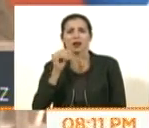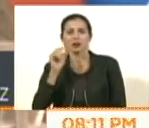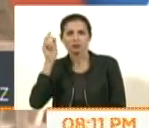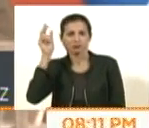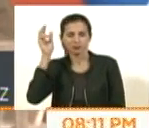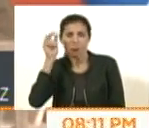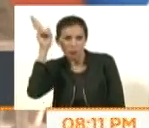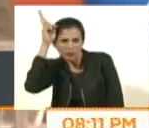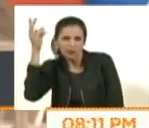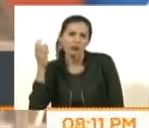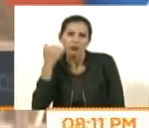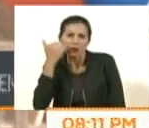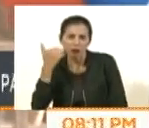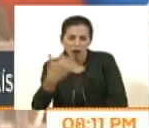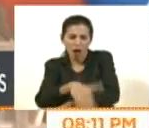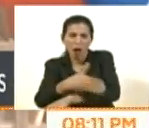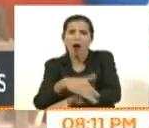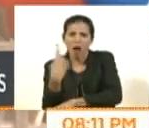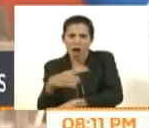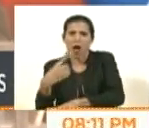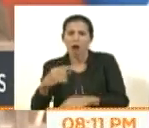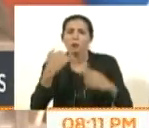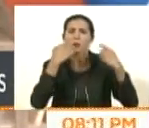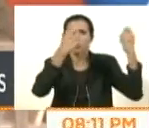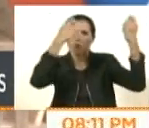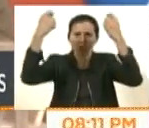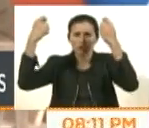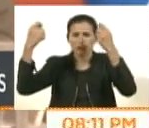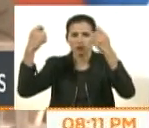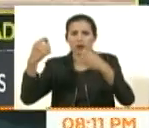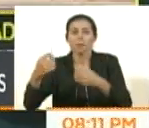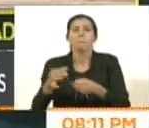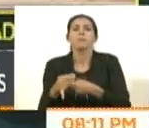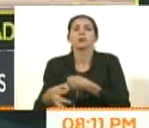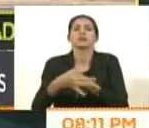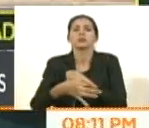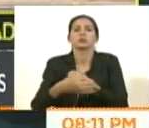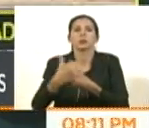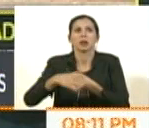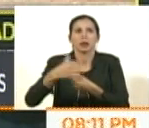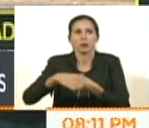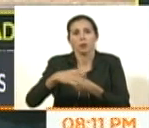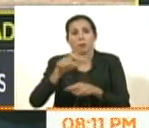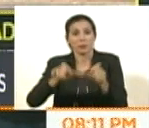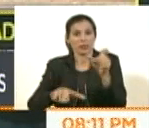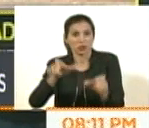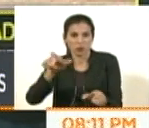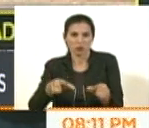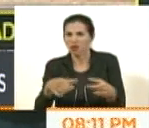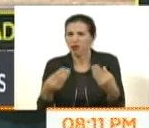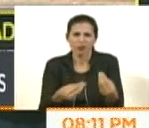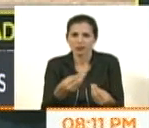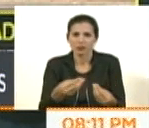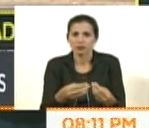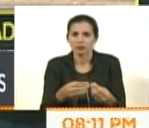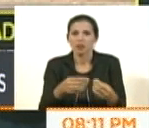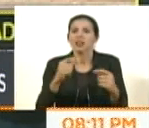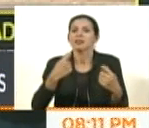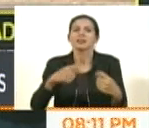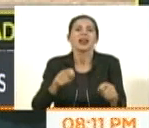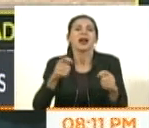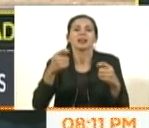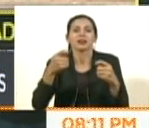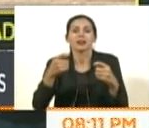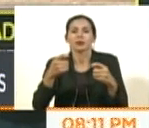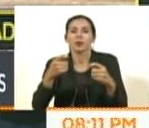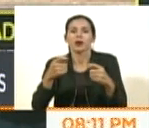vía pública, allí en el municipio Maracaibo, donde intentaron secuestrar